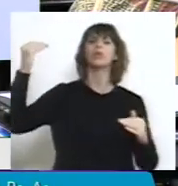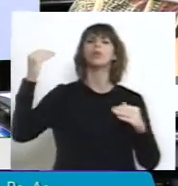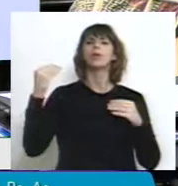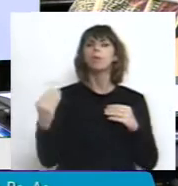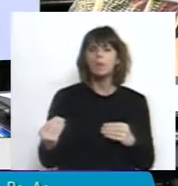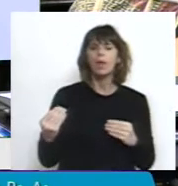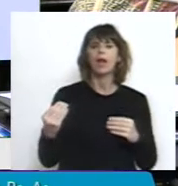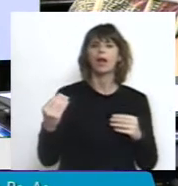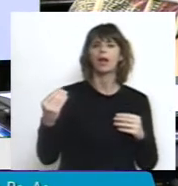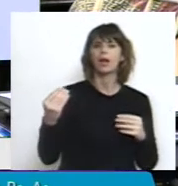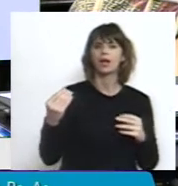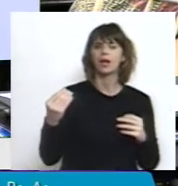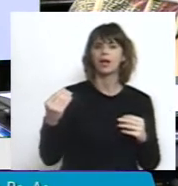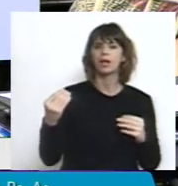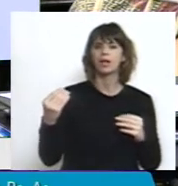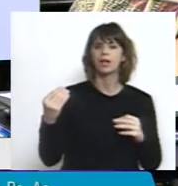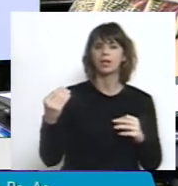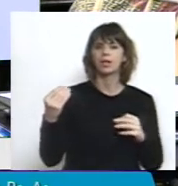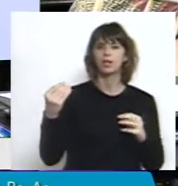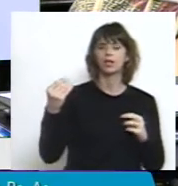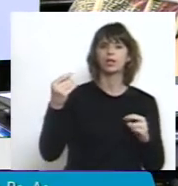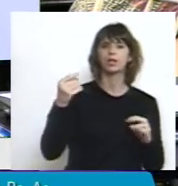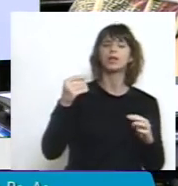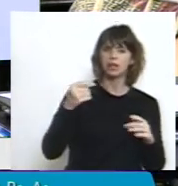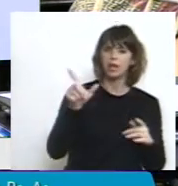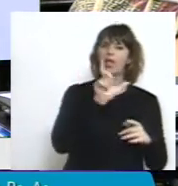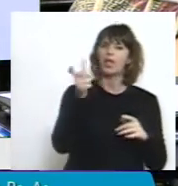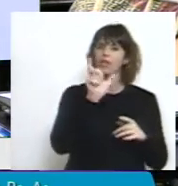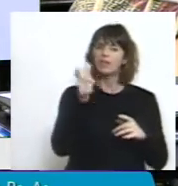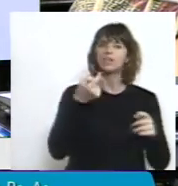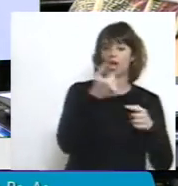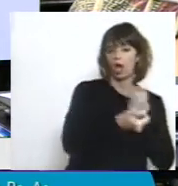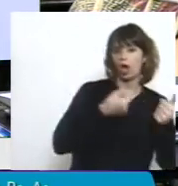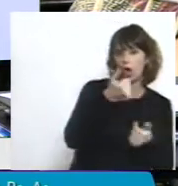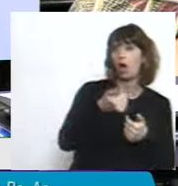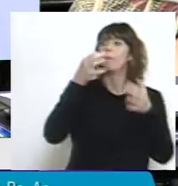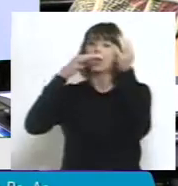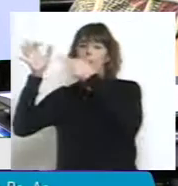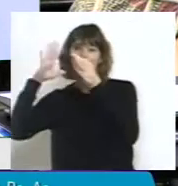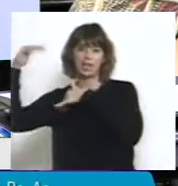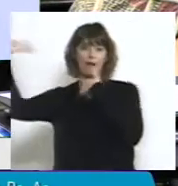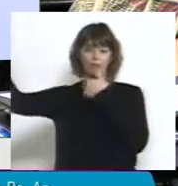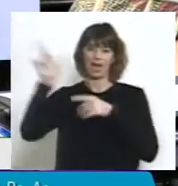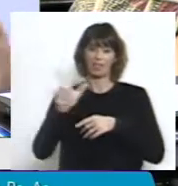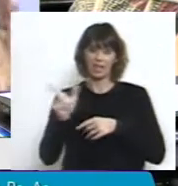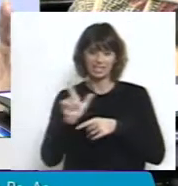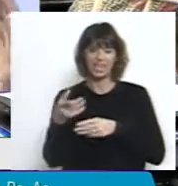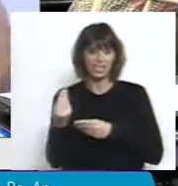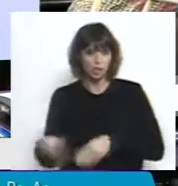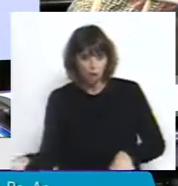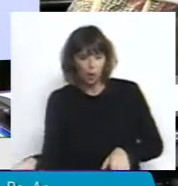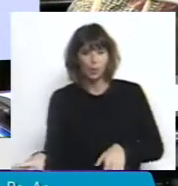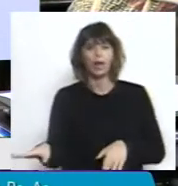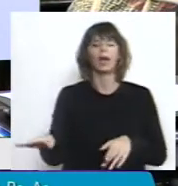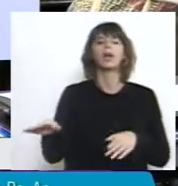un ajuste sobre el presupuesto para comprimir el consumo interno. Esa es la doble